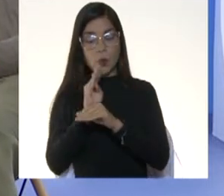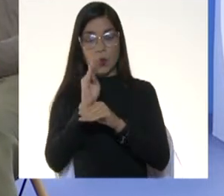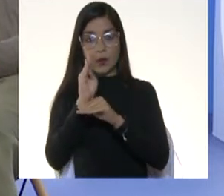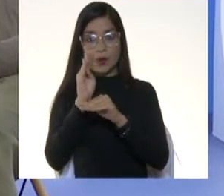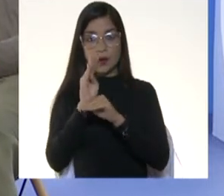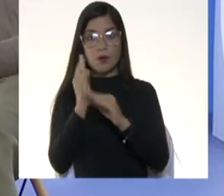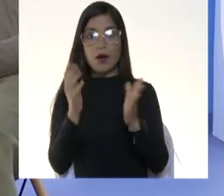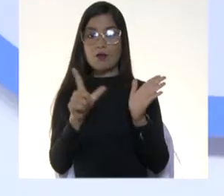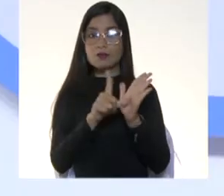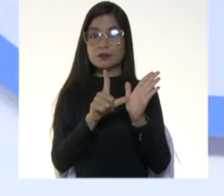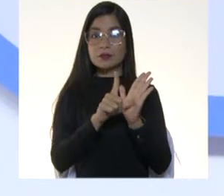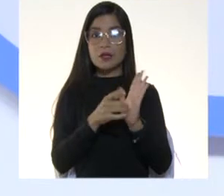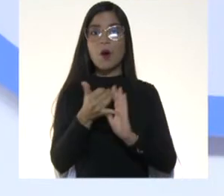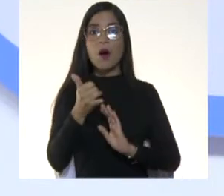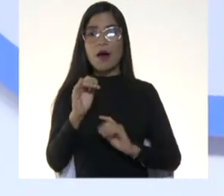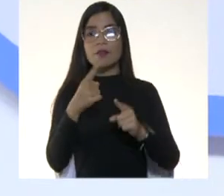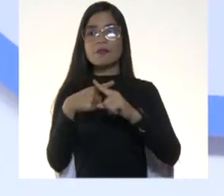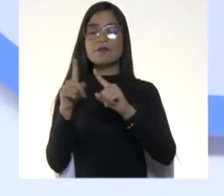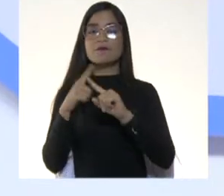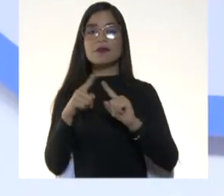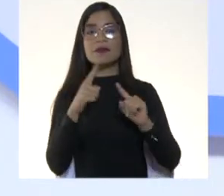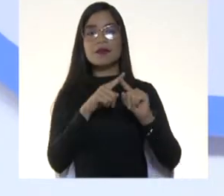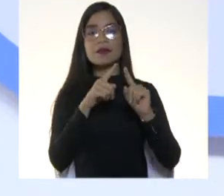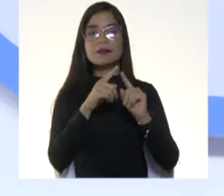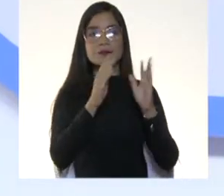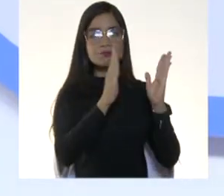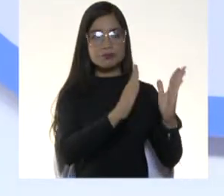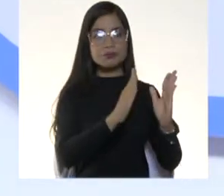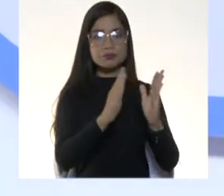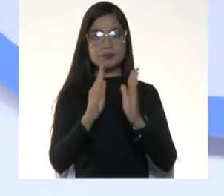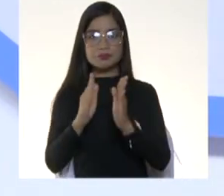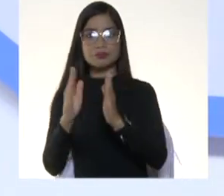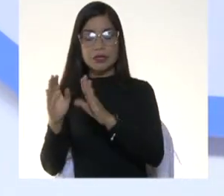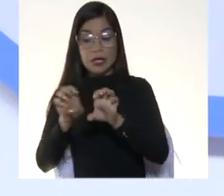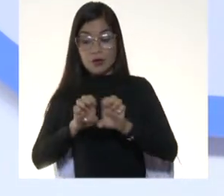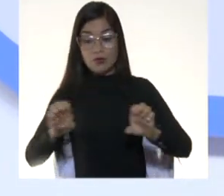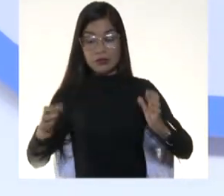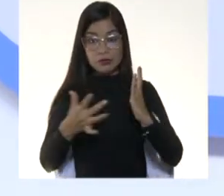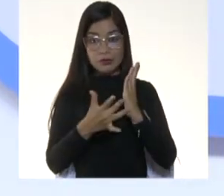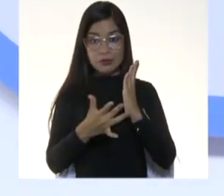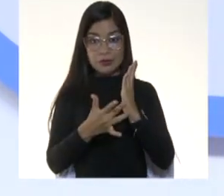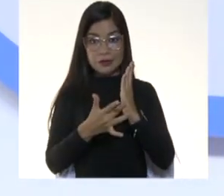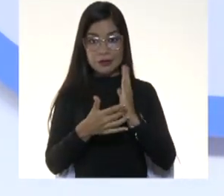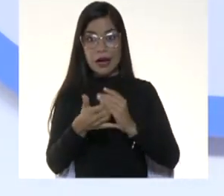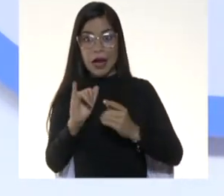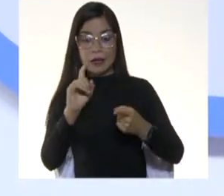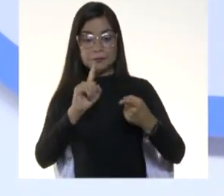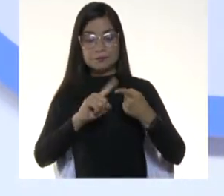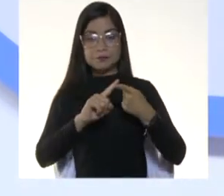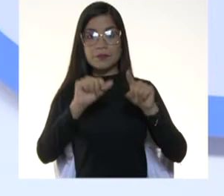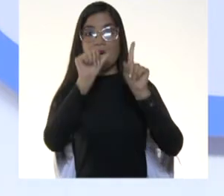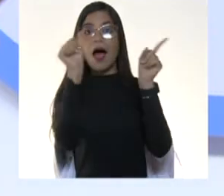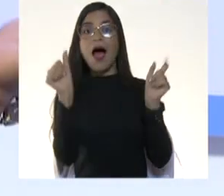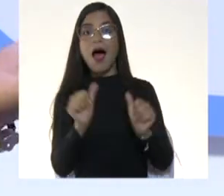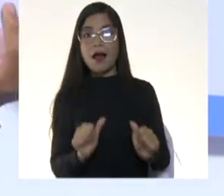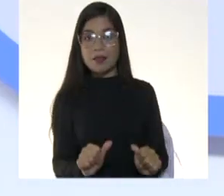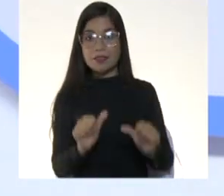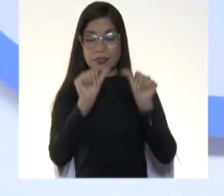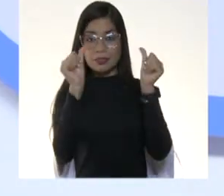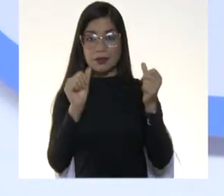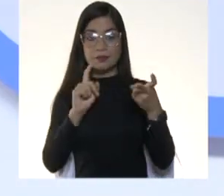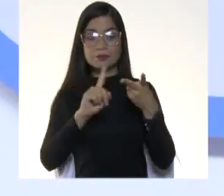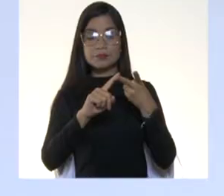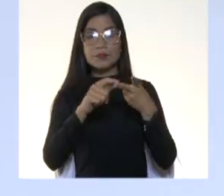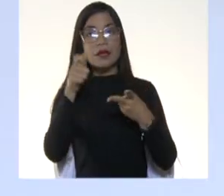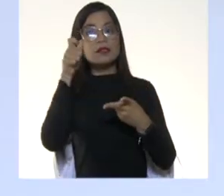diferentes menciones y especialidades dentro de la educación técnica. Está la de arte, está la de seguridad y defensa, que